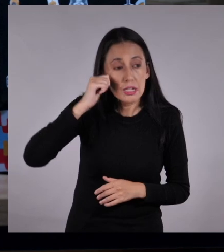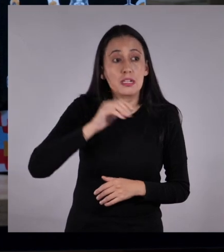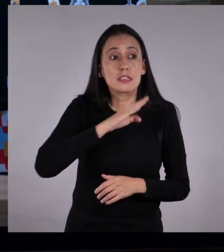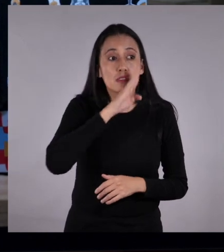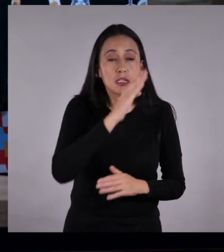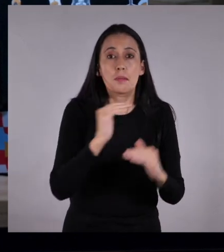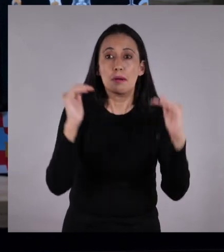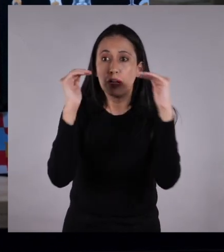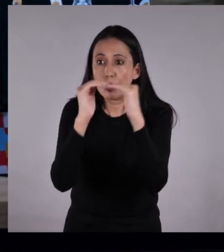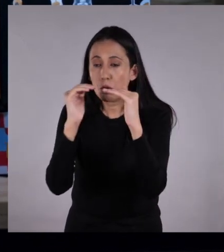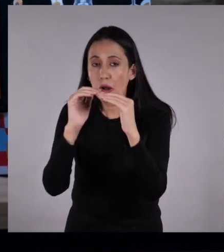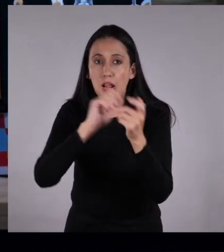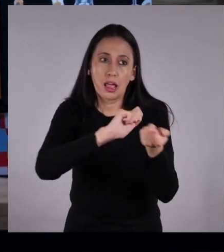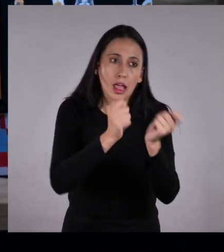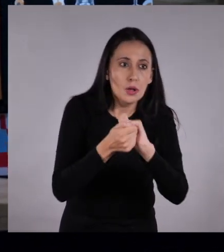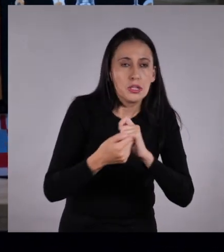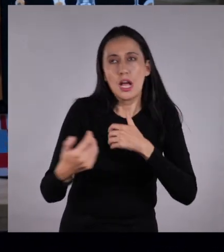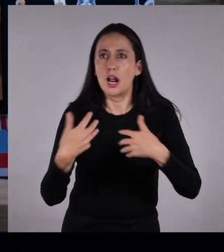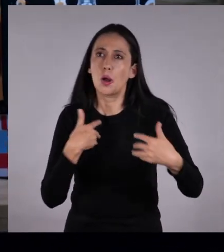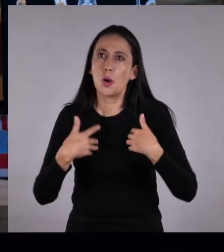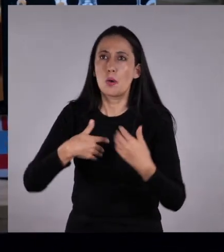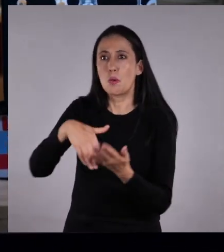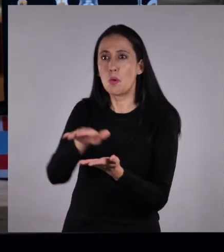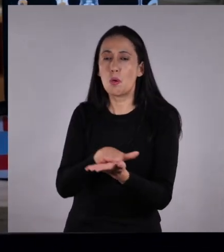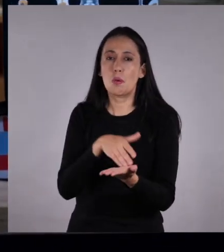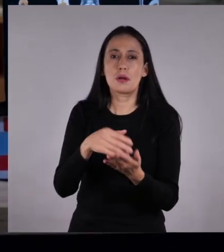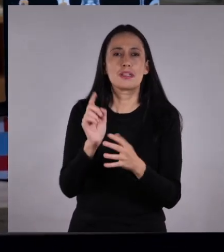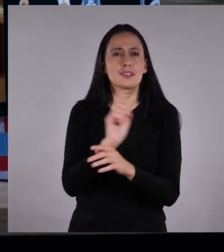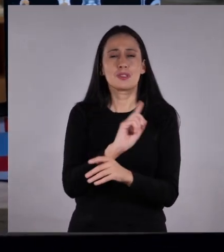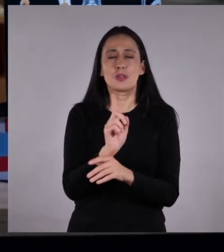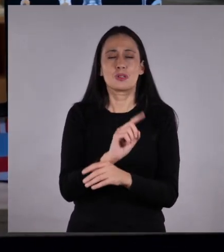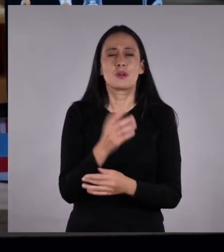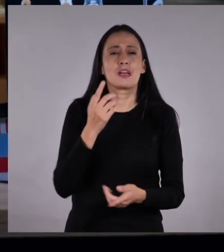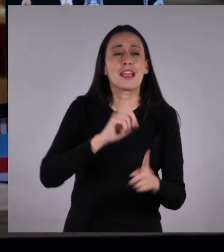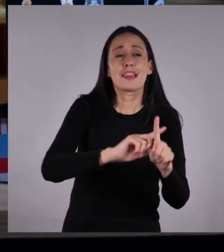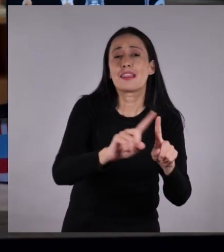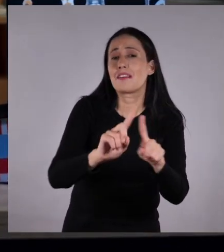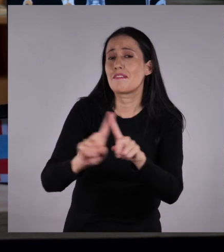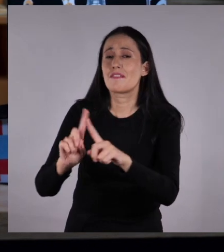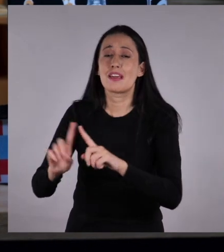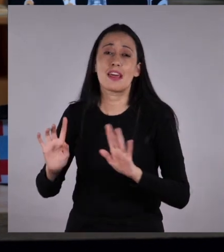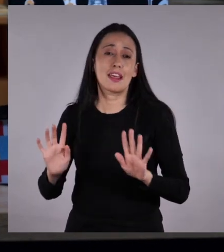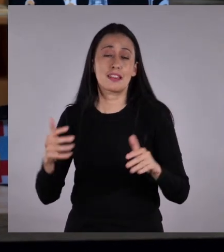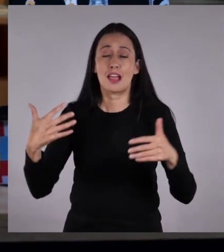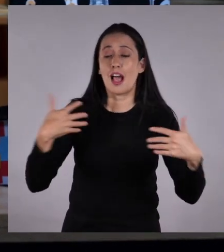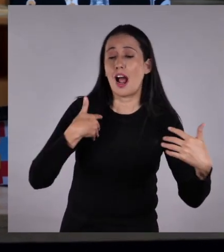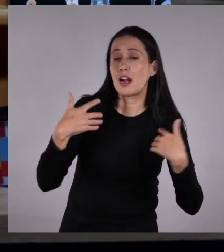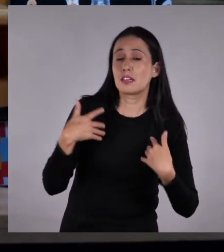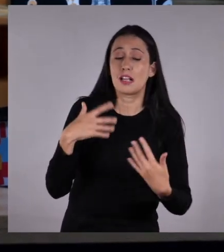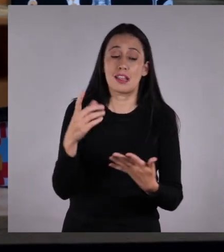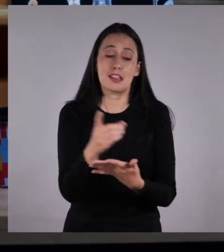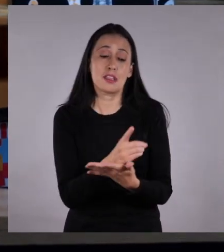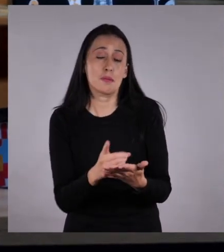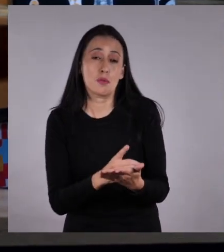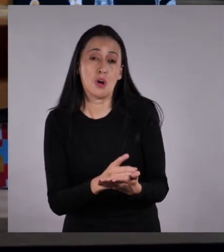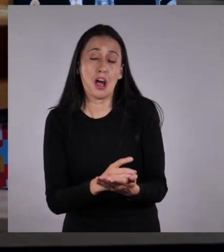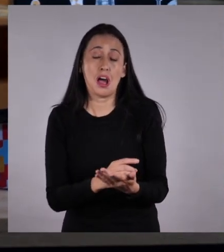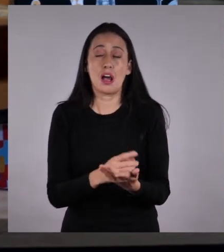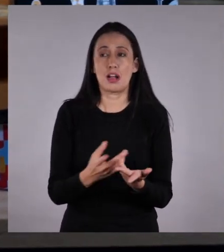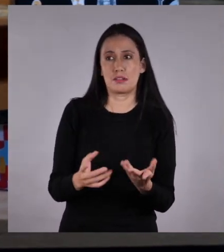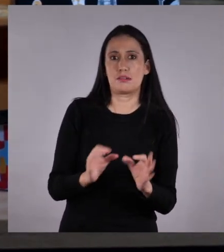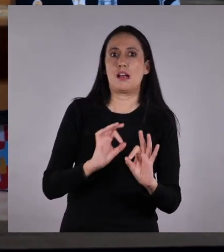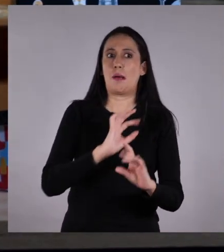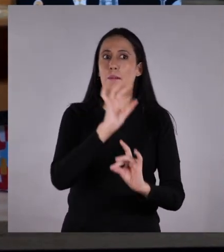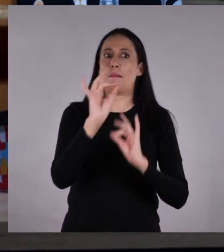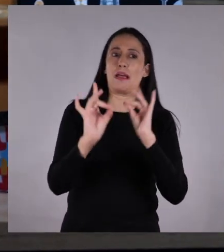artista. Cuando tiene una pérdida, uno puede hacer arte. Obviamente, no tan pro como, pues, un pro.